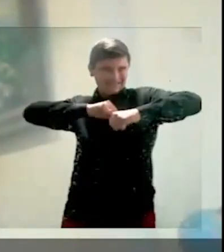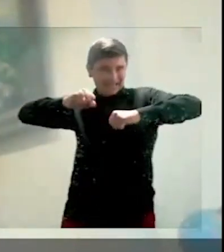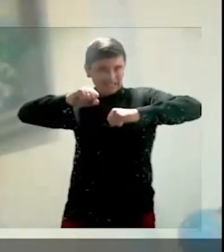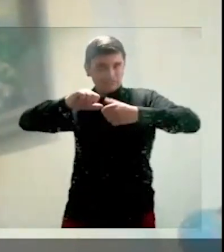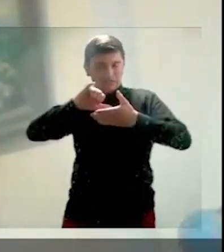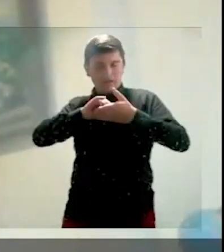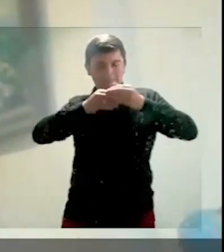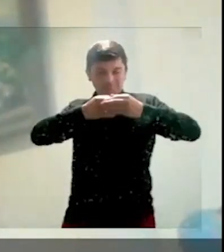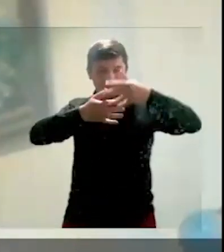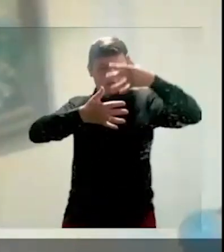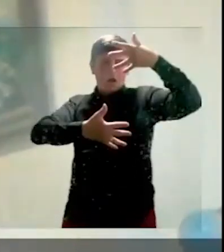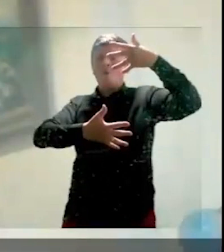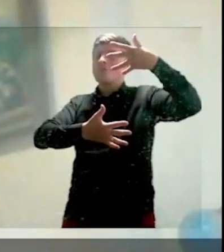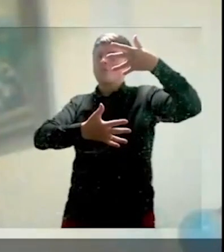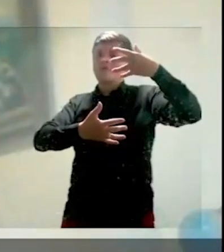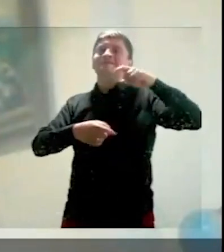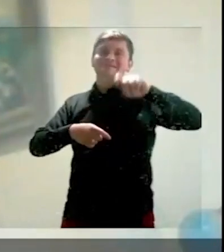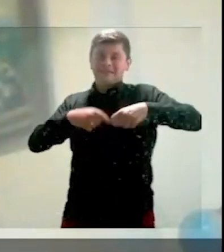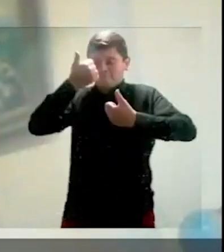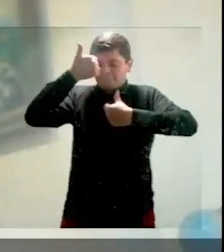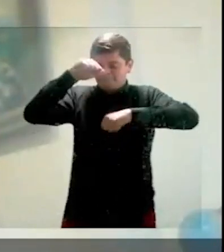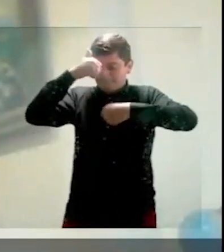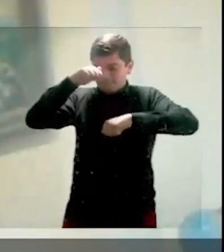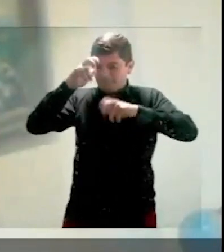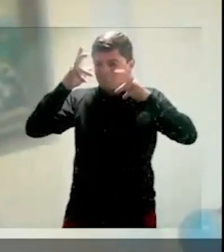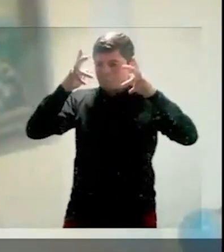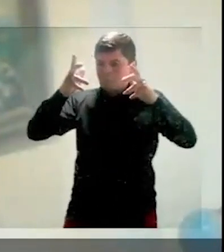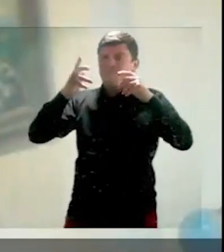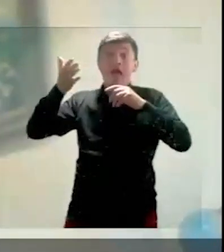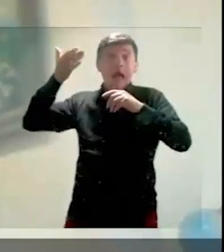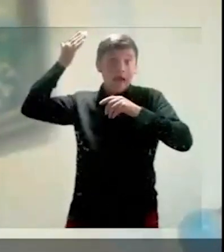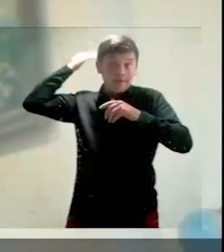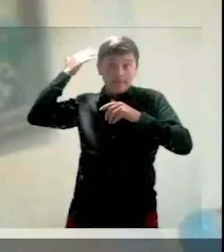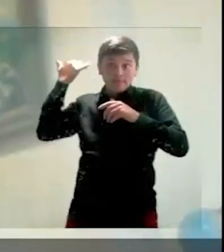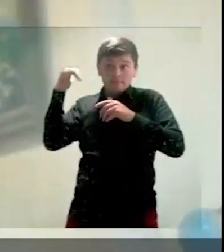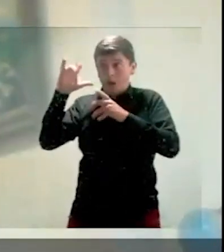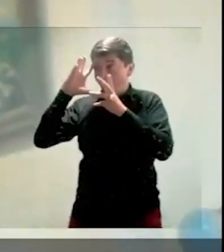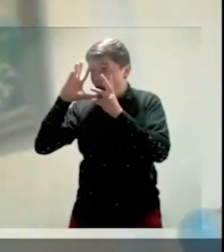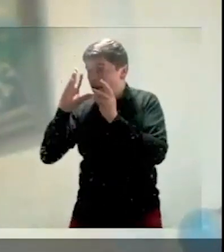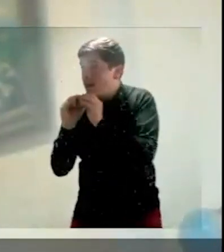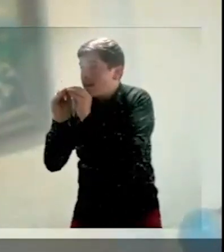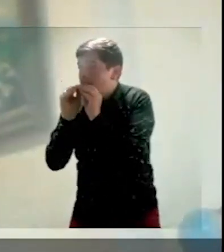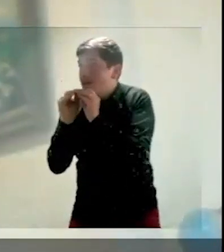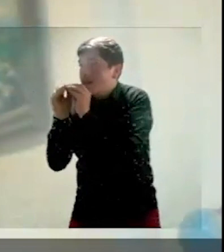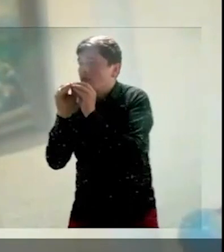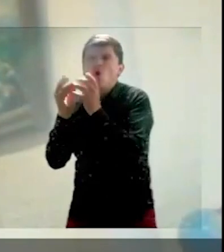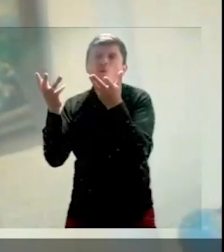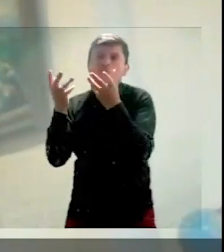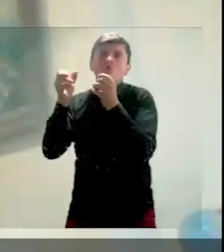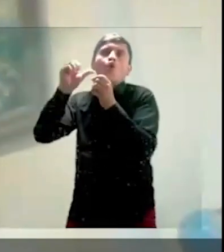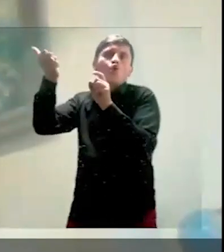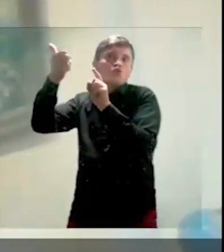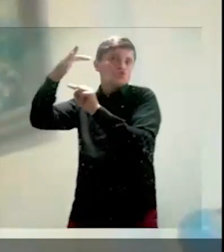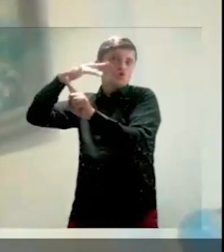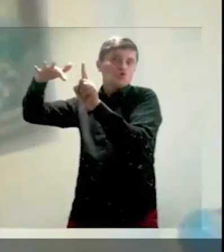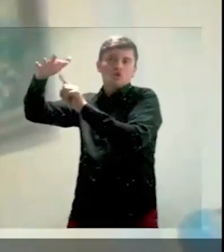es el criterio de que sea un derecho que ya está consensuado como derecho en otras